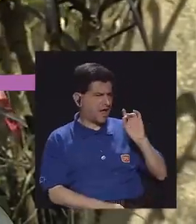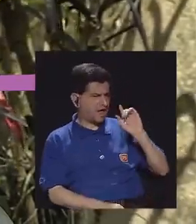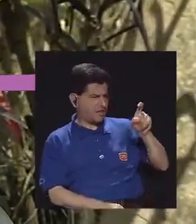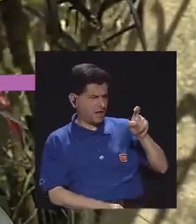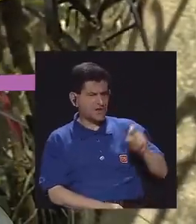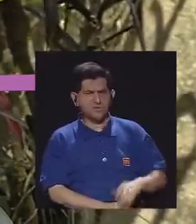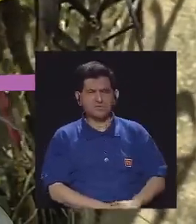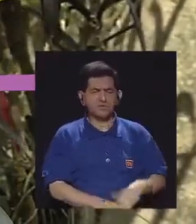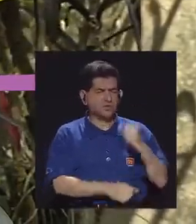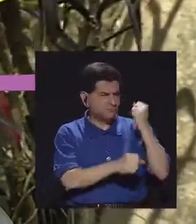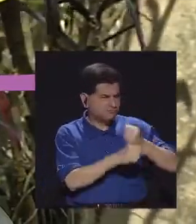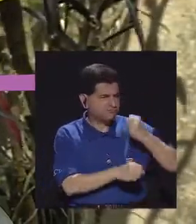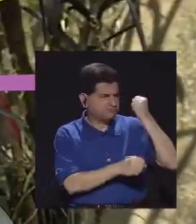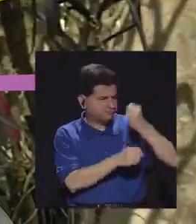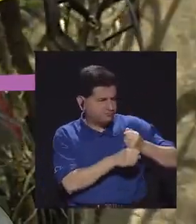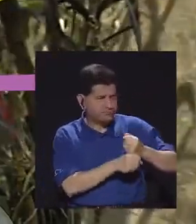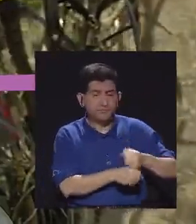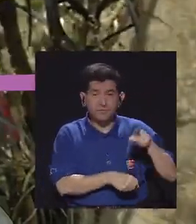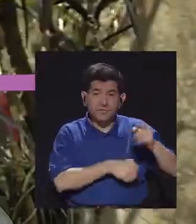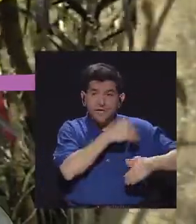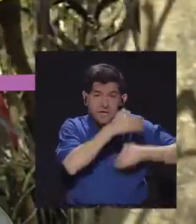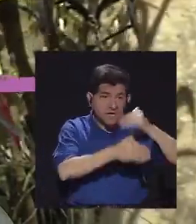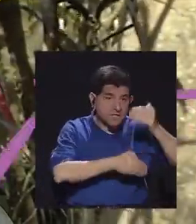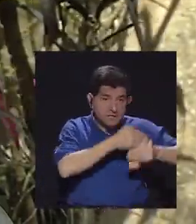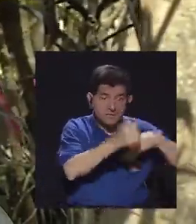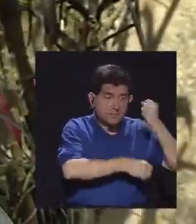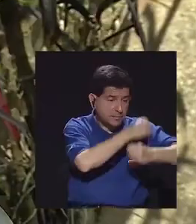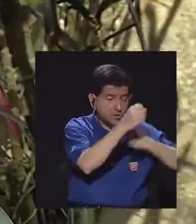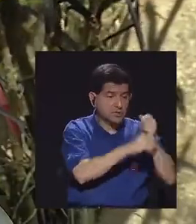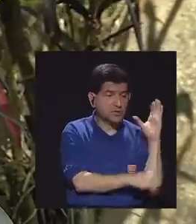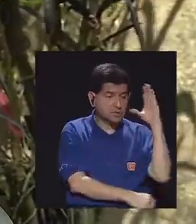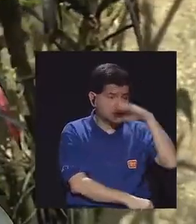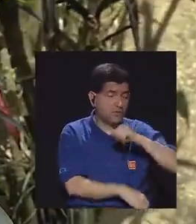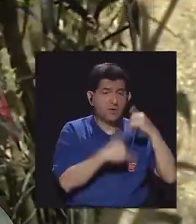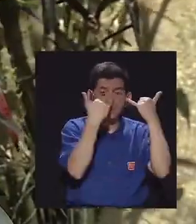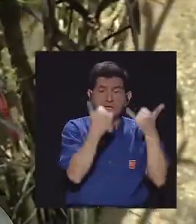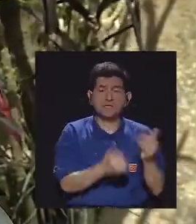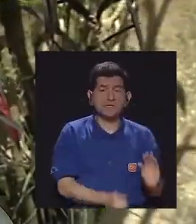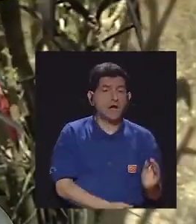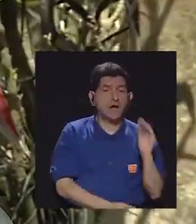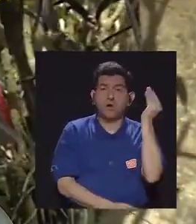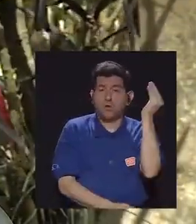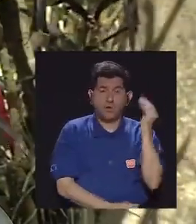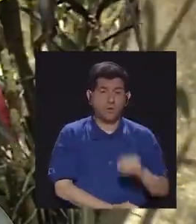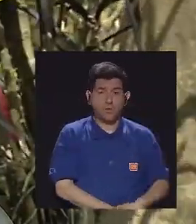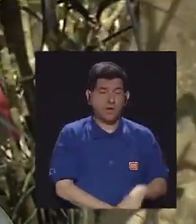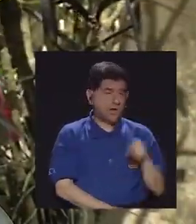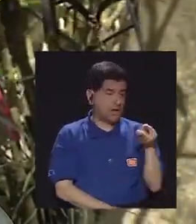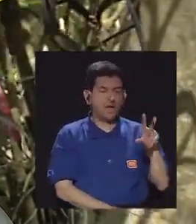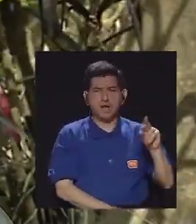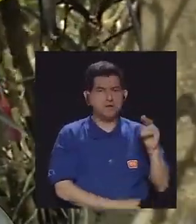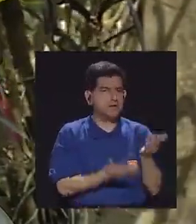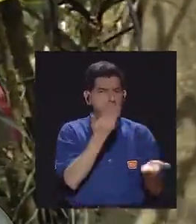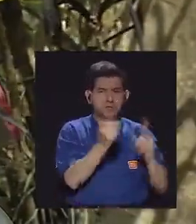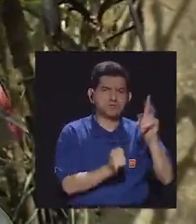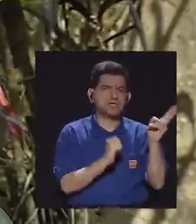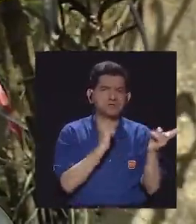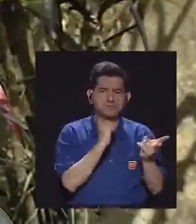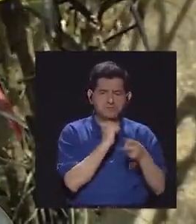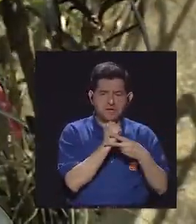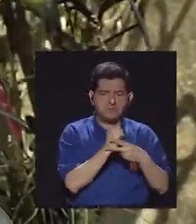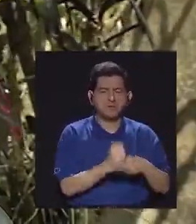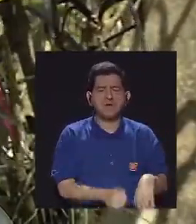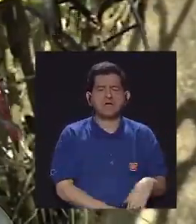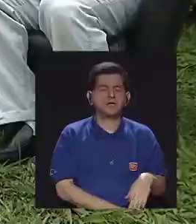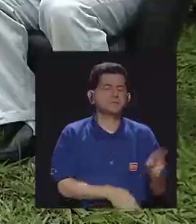el diagnóstico, empiezan a trabajar y en ese transcurso del año se dan cuenta que ya hay un chico que ya no fue que una vez